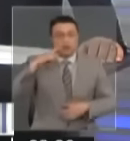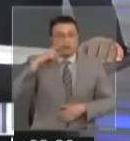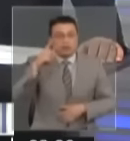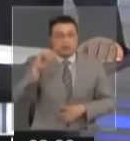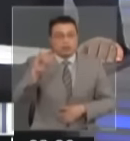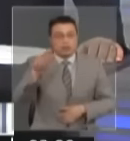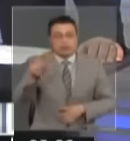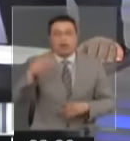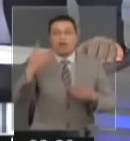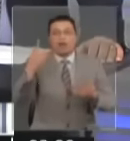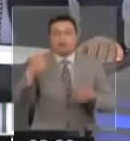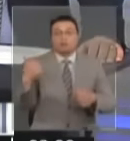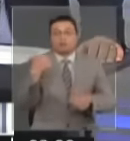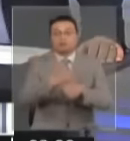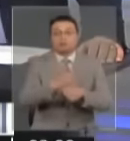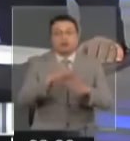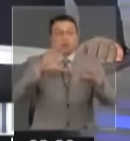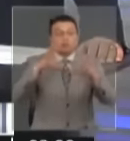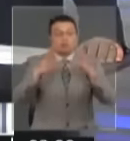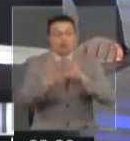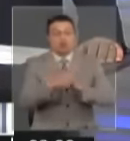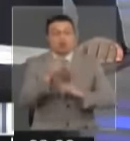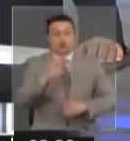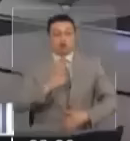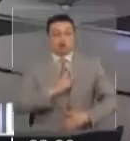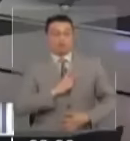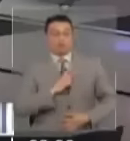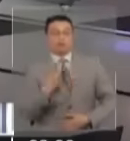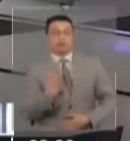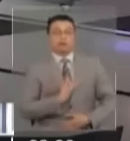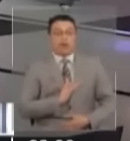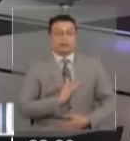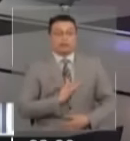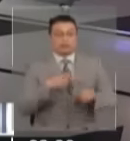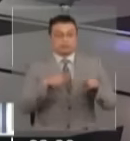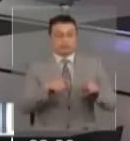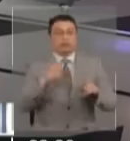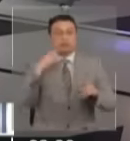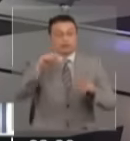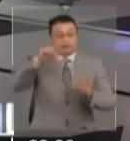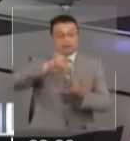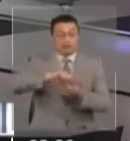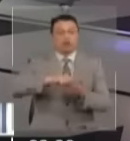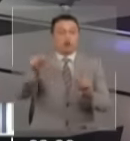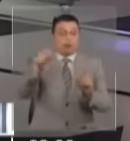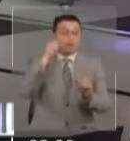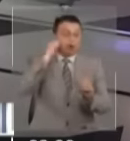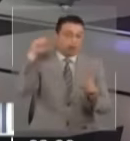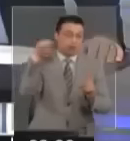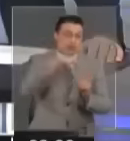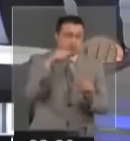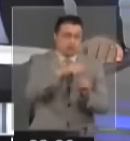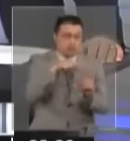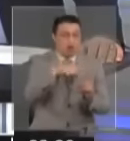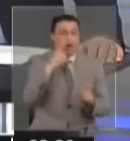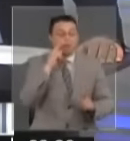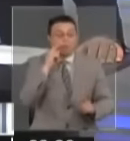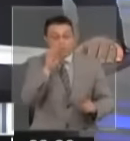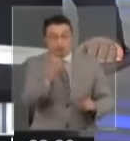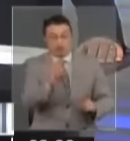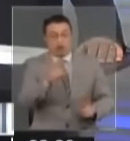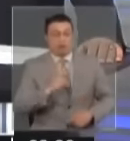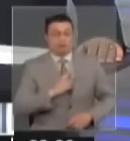una candidata del mundo trans, ya que fue golpeada hoy día en Santiago Centro. Ya, así que me acaban de avisar de que ella está